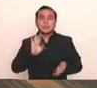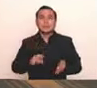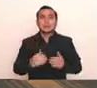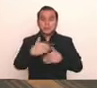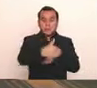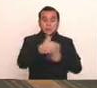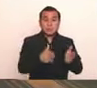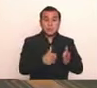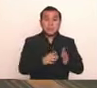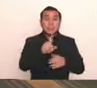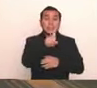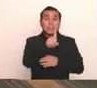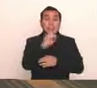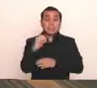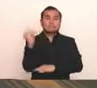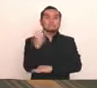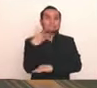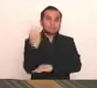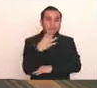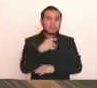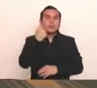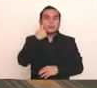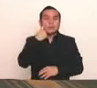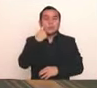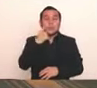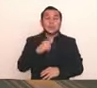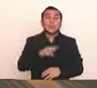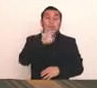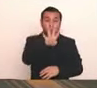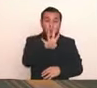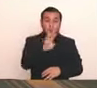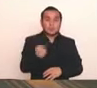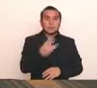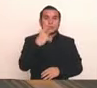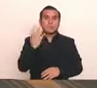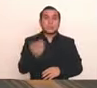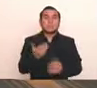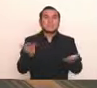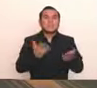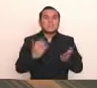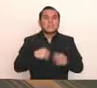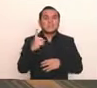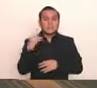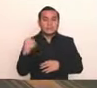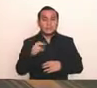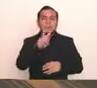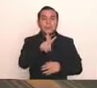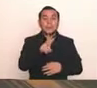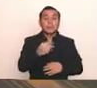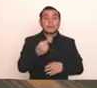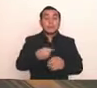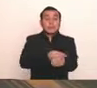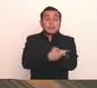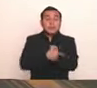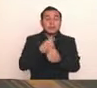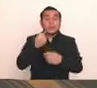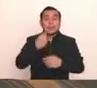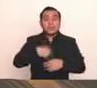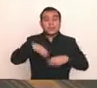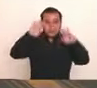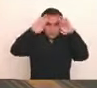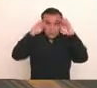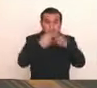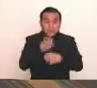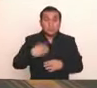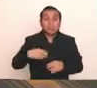unidades de cuidados intensivos 4 el hospital rafael de referencia en rafael 21 del hospital sociales 20 en el hospital bloom para niños 15 en el hospital